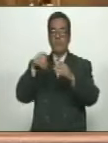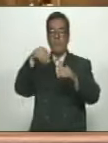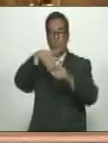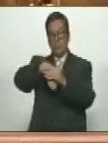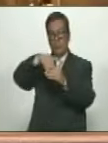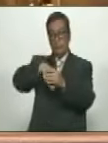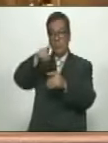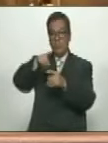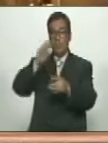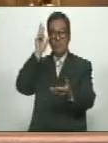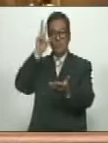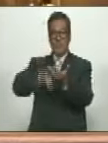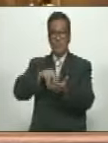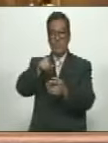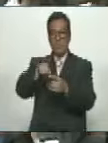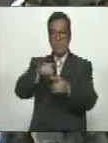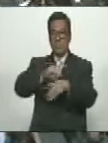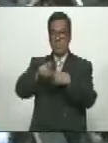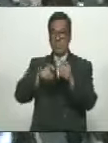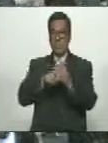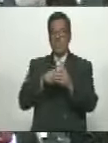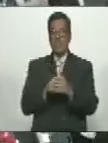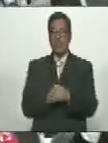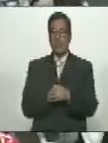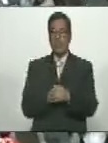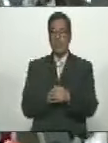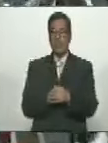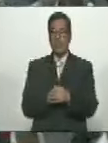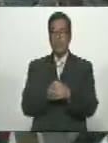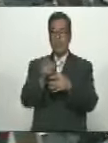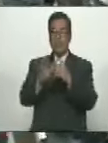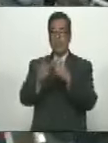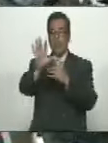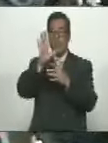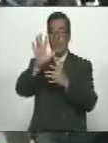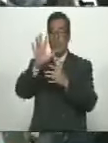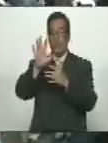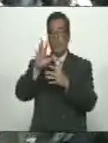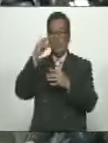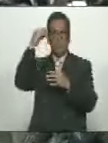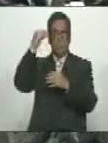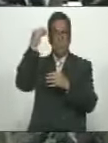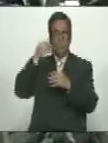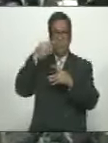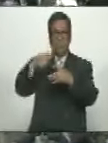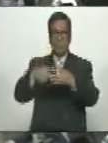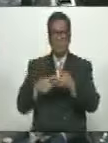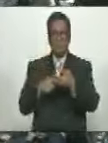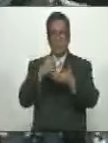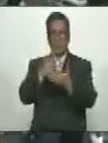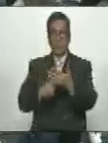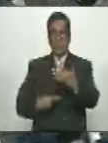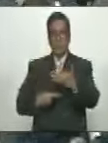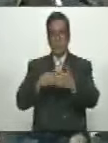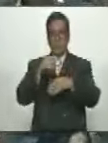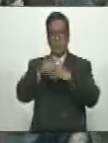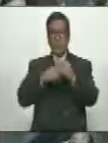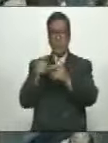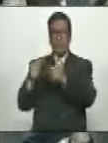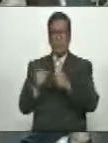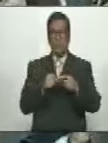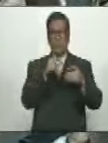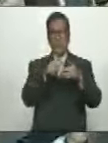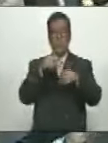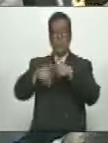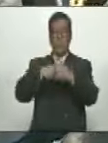y sometido a votación, resultó aprobado por unanimidad. Quinto, considerar el informe presentado por la Comisión Permanente de Economía,